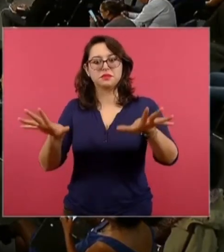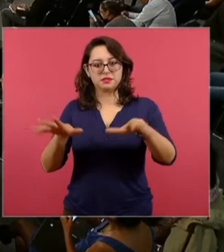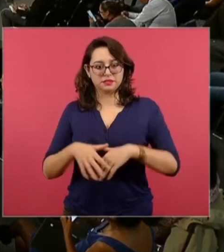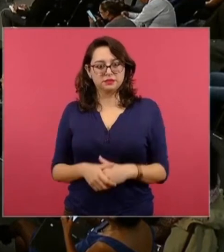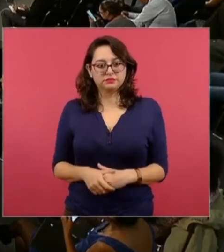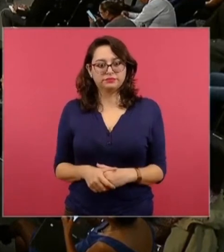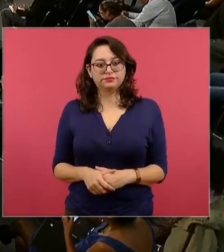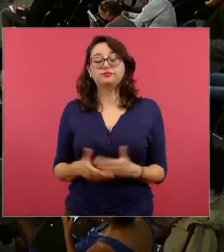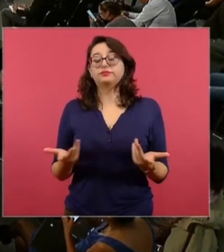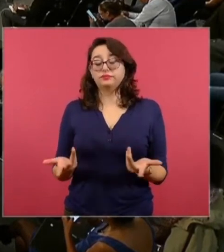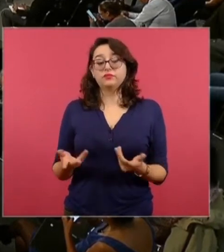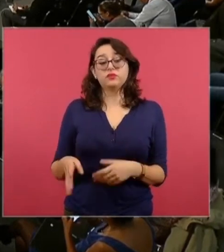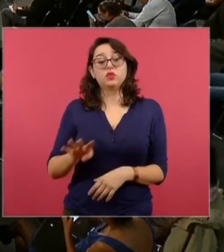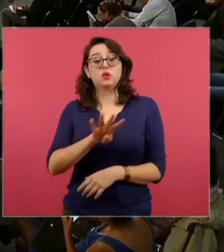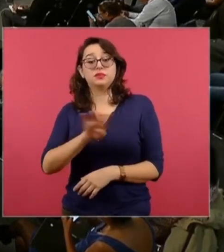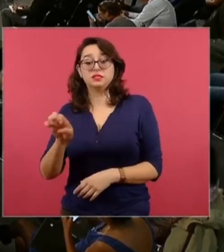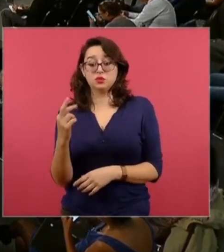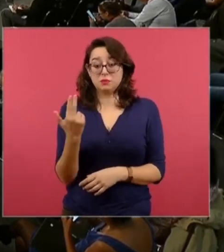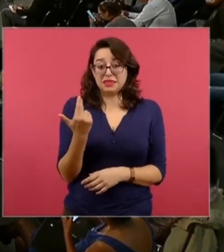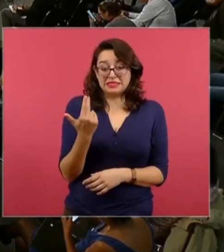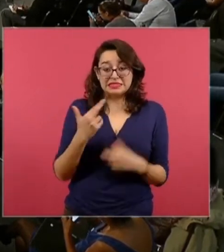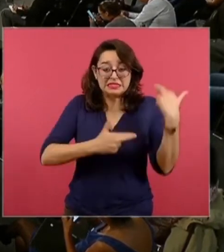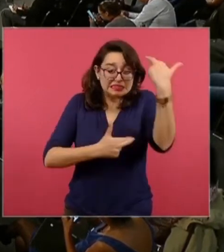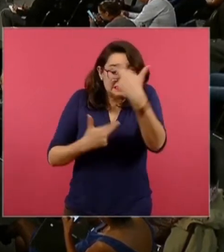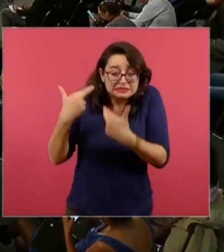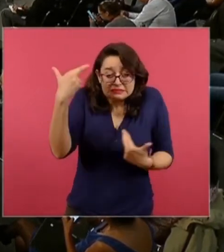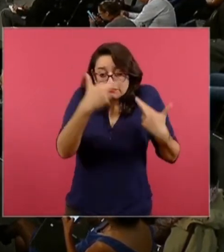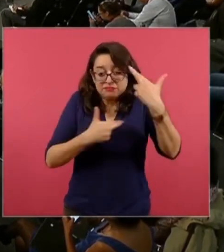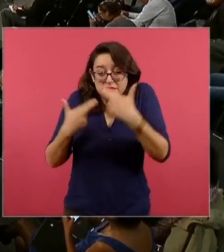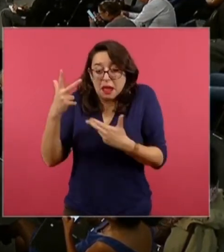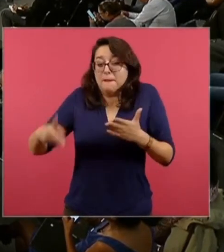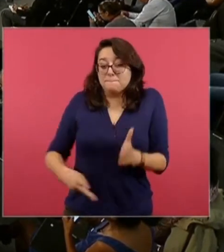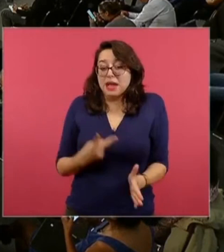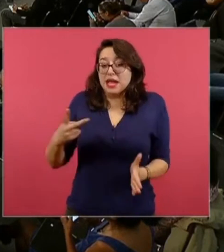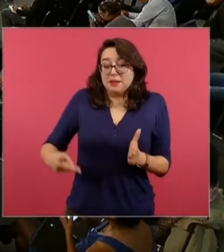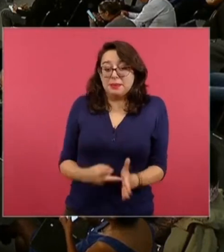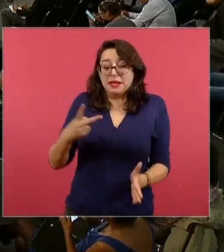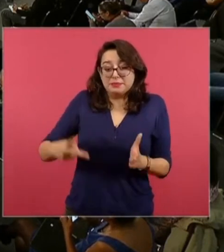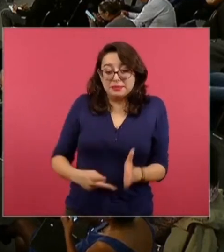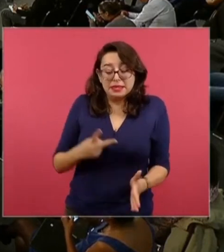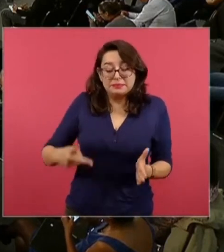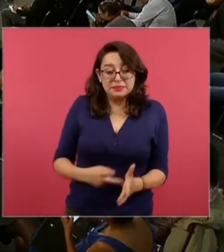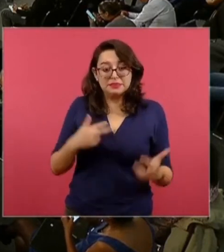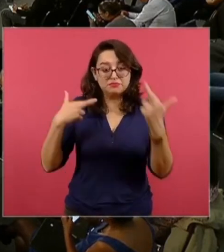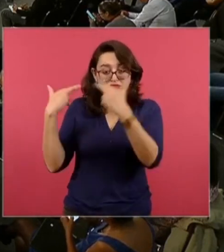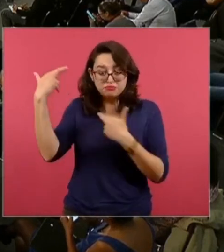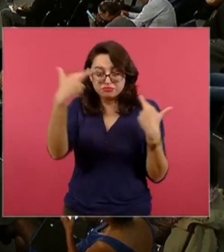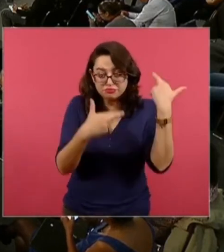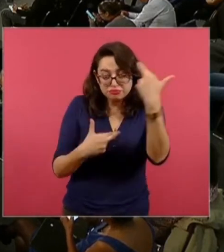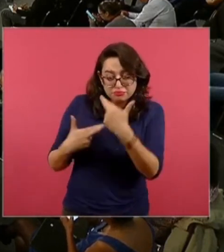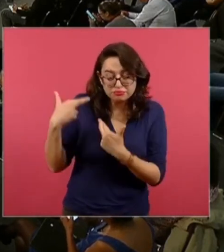416 se hicieron 925 revisiones de los trabajos que entregaron los 1998 maestros